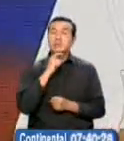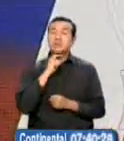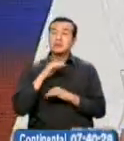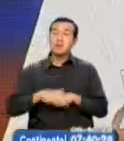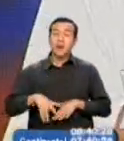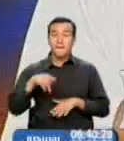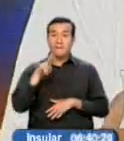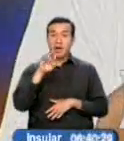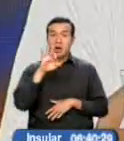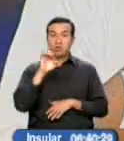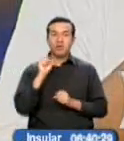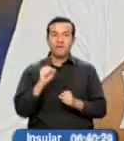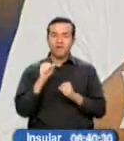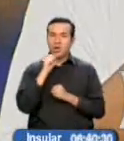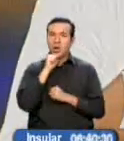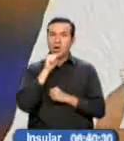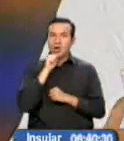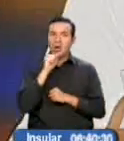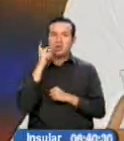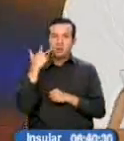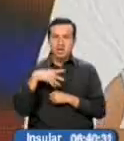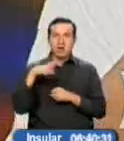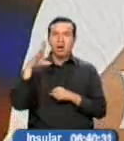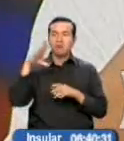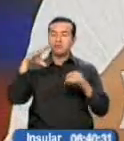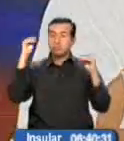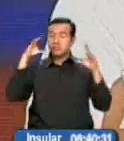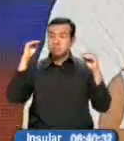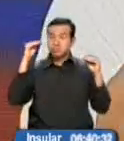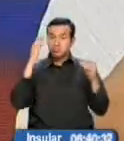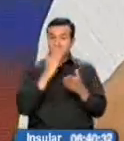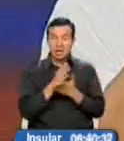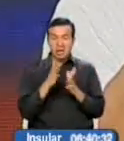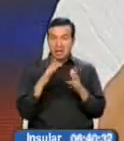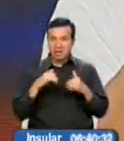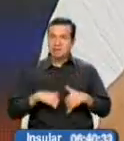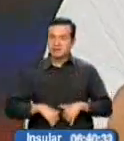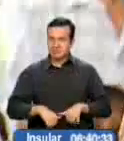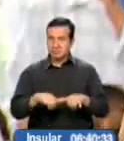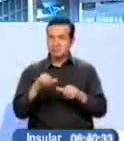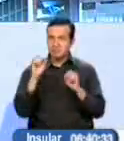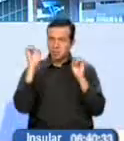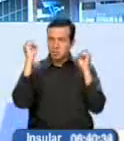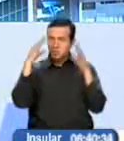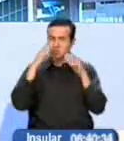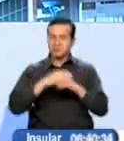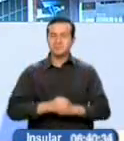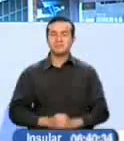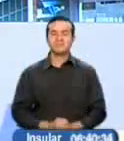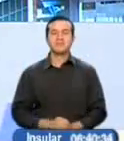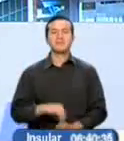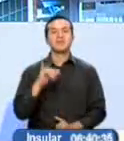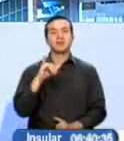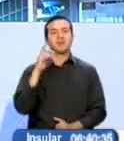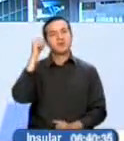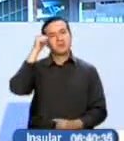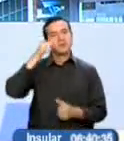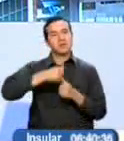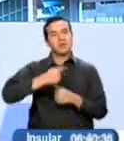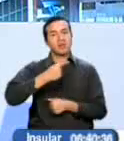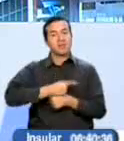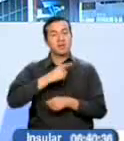en Paute, pues los apagones ya son cosa del pasado. Sofía Montoya, Ecuador TV. Este sábado se conmemoró el Día